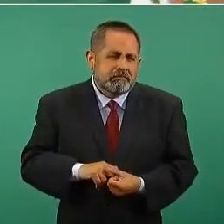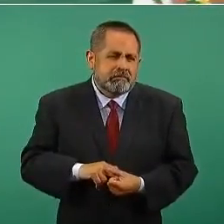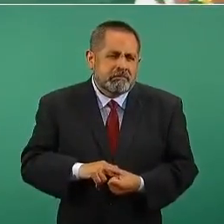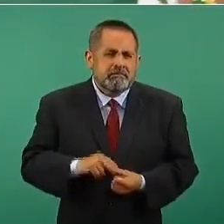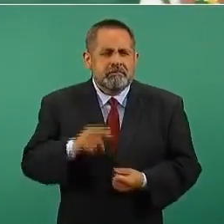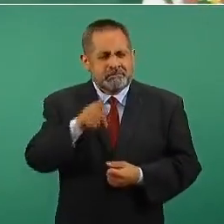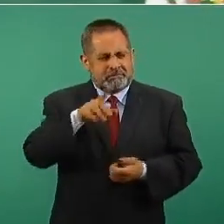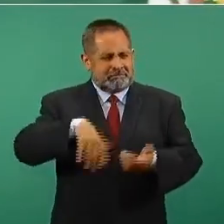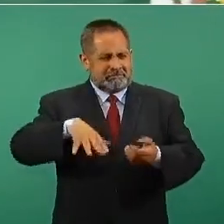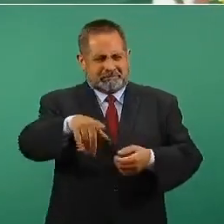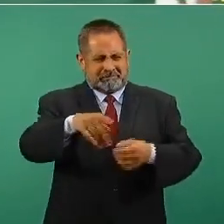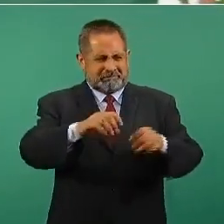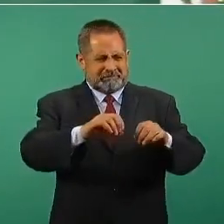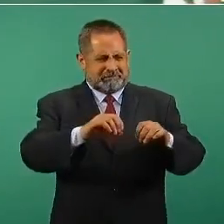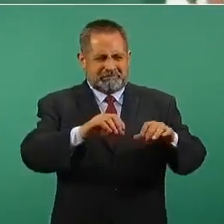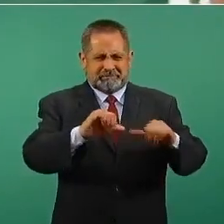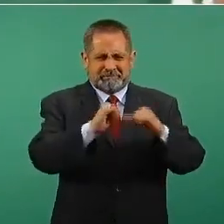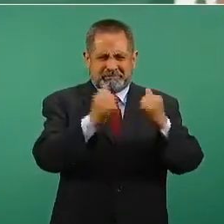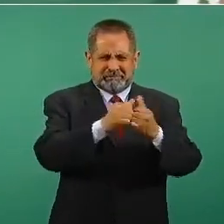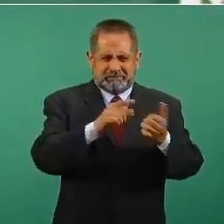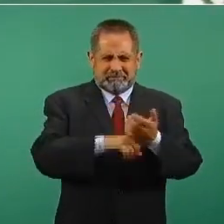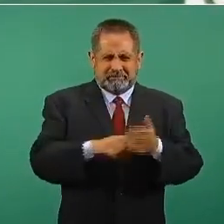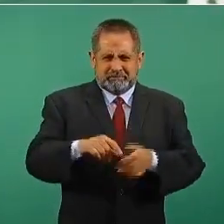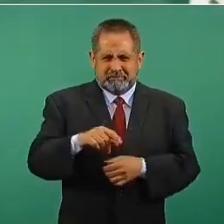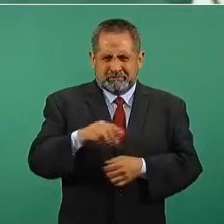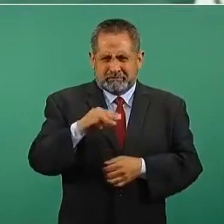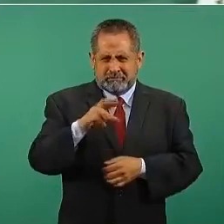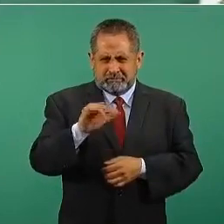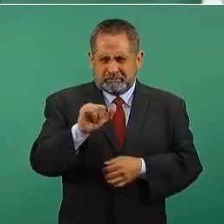este organismo dijo algo de esto.